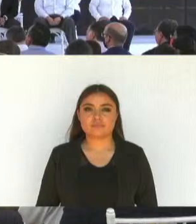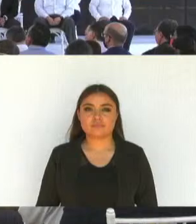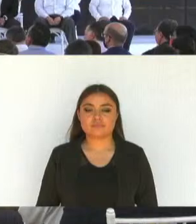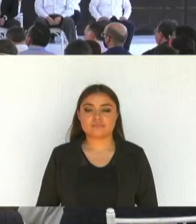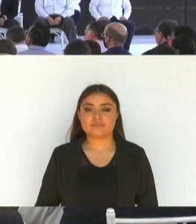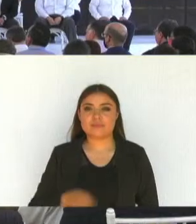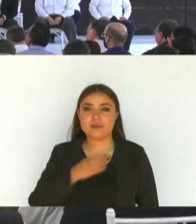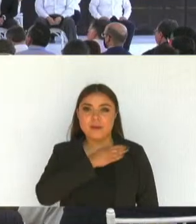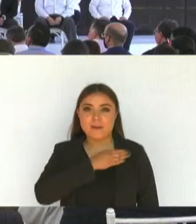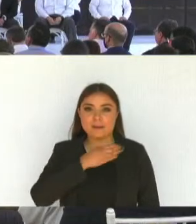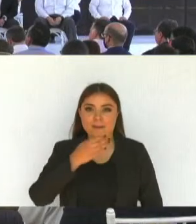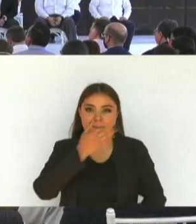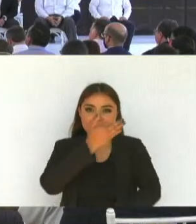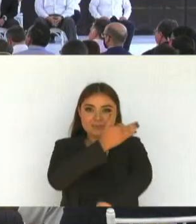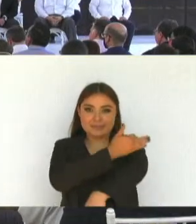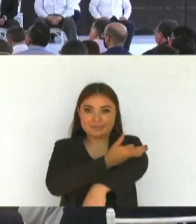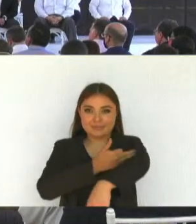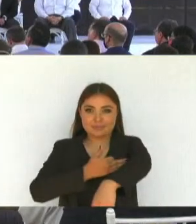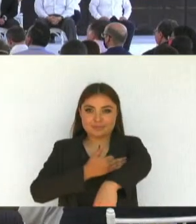Buenas tardes.